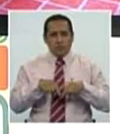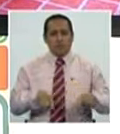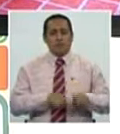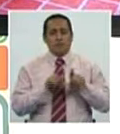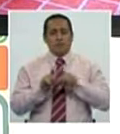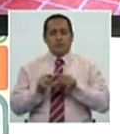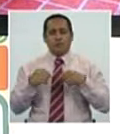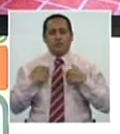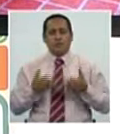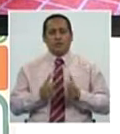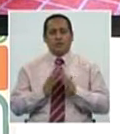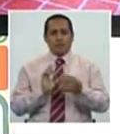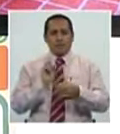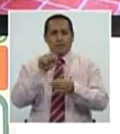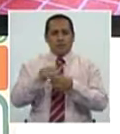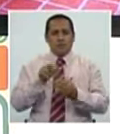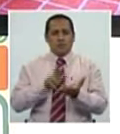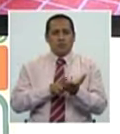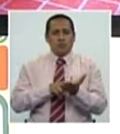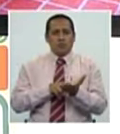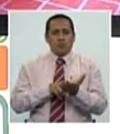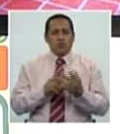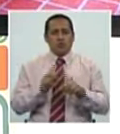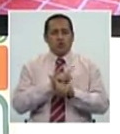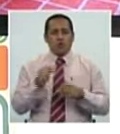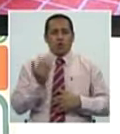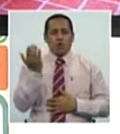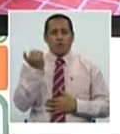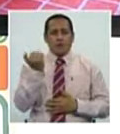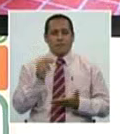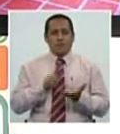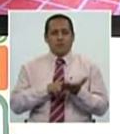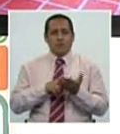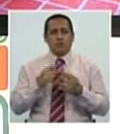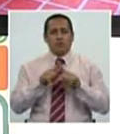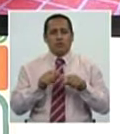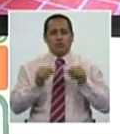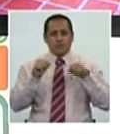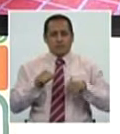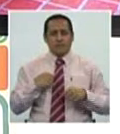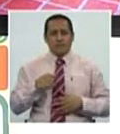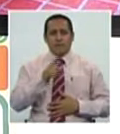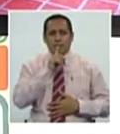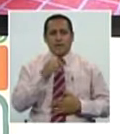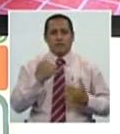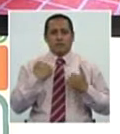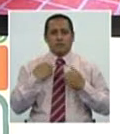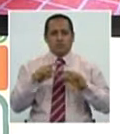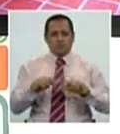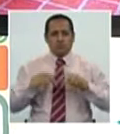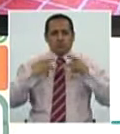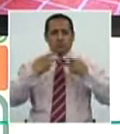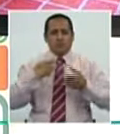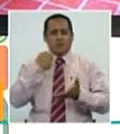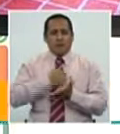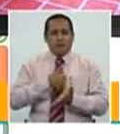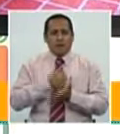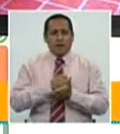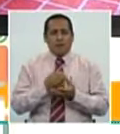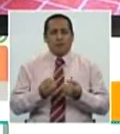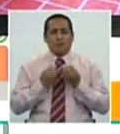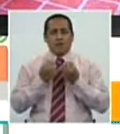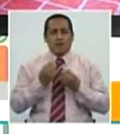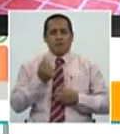físicamente, ya pertenece al seguro, no cobra pensión, pero sí el papá tiene un incremento